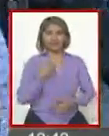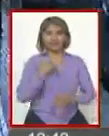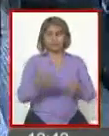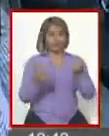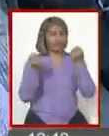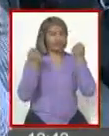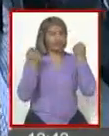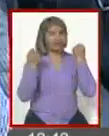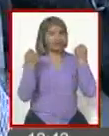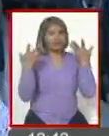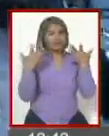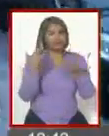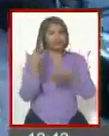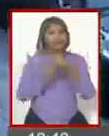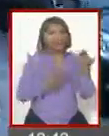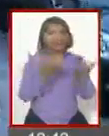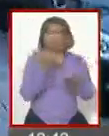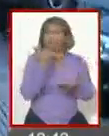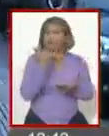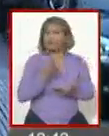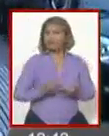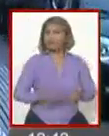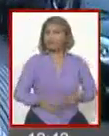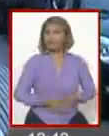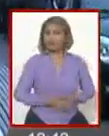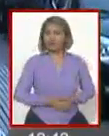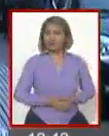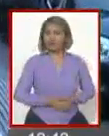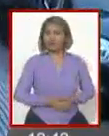estoy indignado por lo que está pasando.